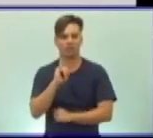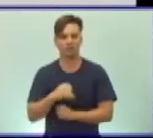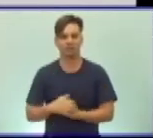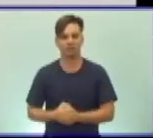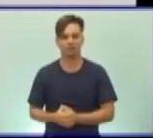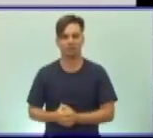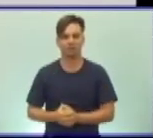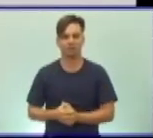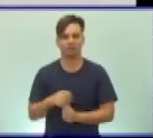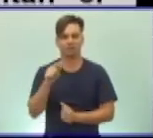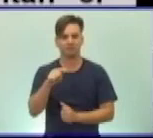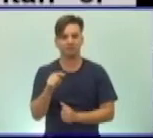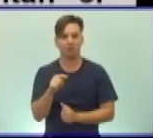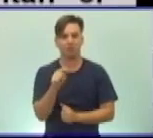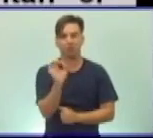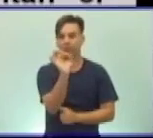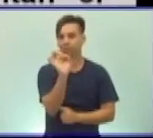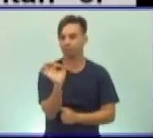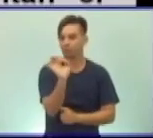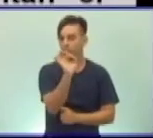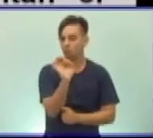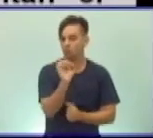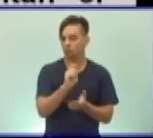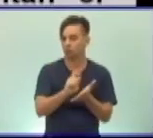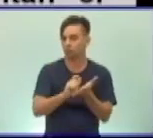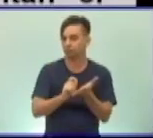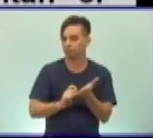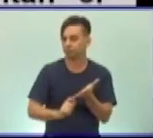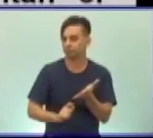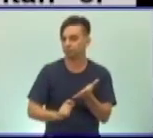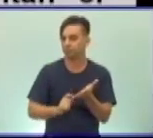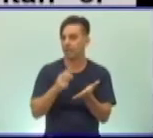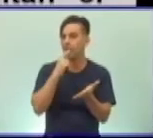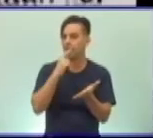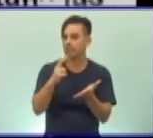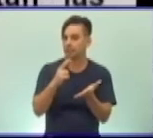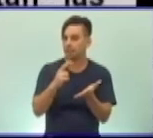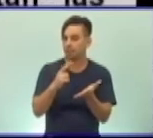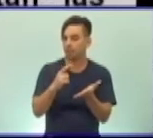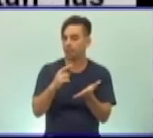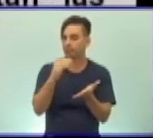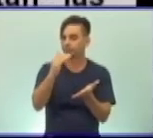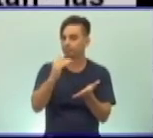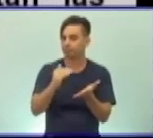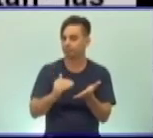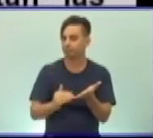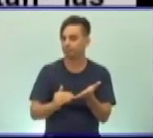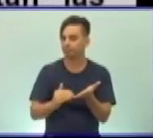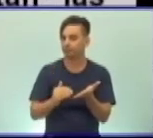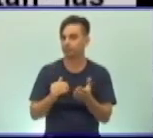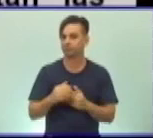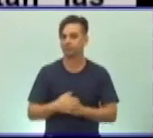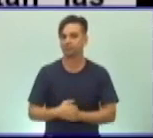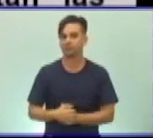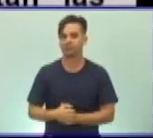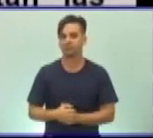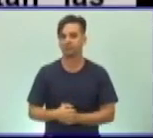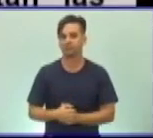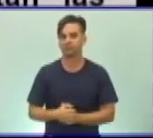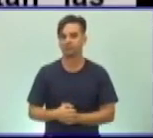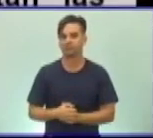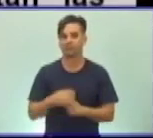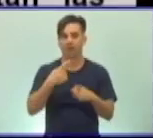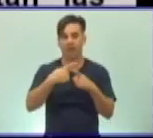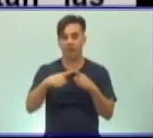poder calcular el porciento. Vas a escribir su relación, su respuesta literal y tienes entonces un último inciso. Ese último